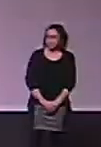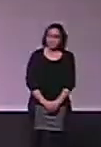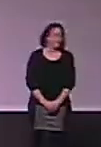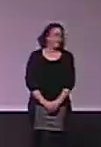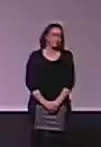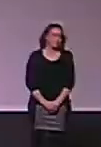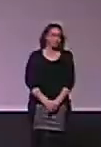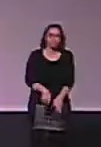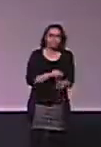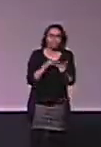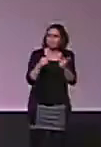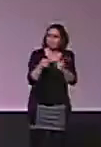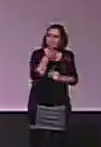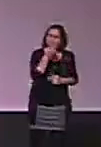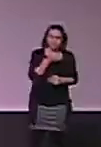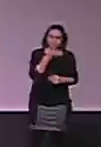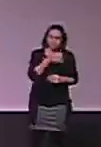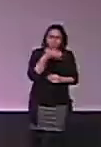Arratsaldeon.